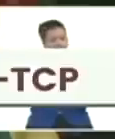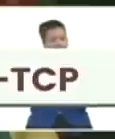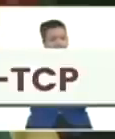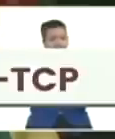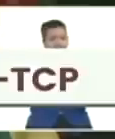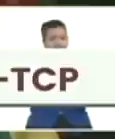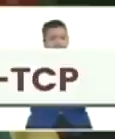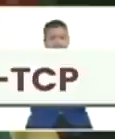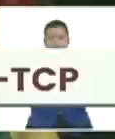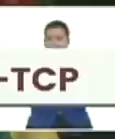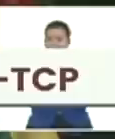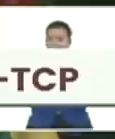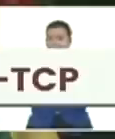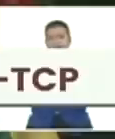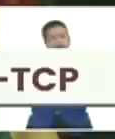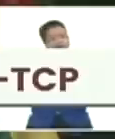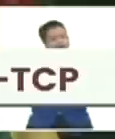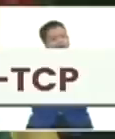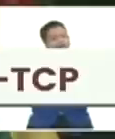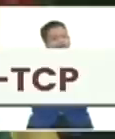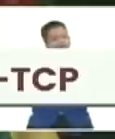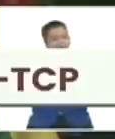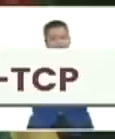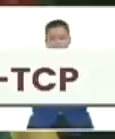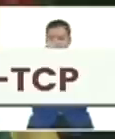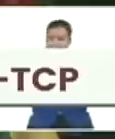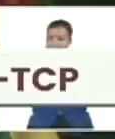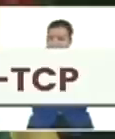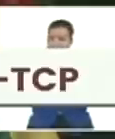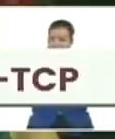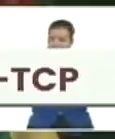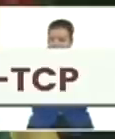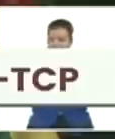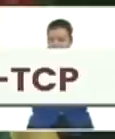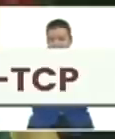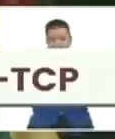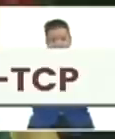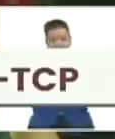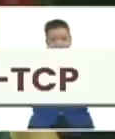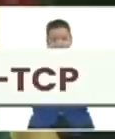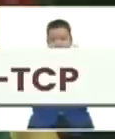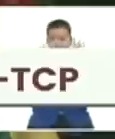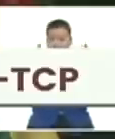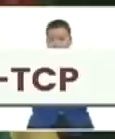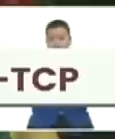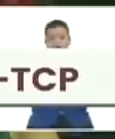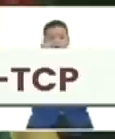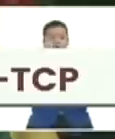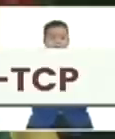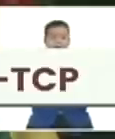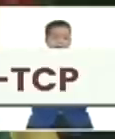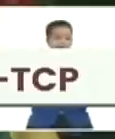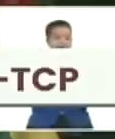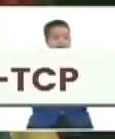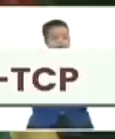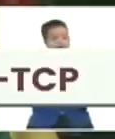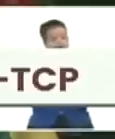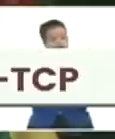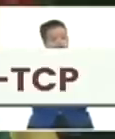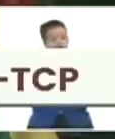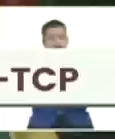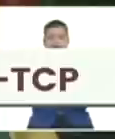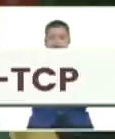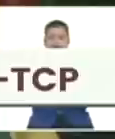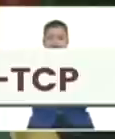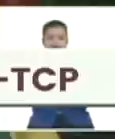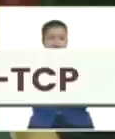misma guerra, sino la paz, lo que debe regir las relaciones internacionales. Una paz basada en la justicia social para todos los pueblos